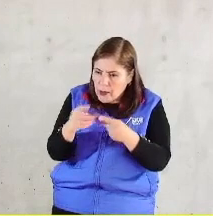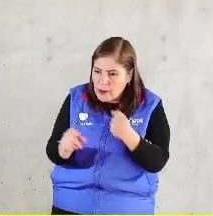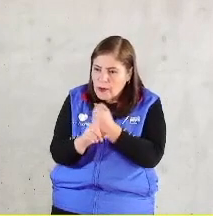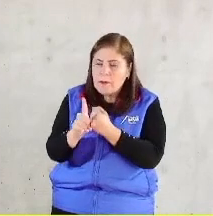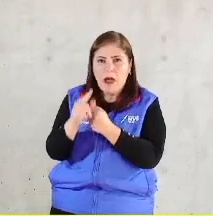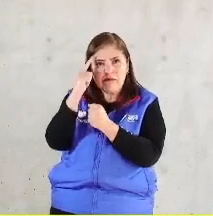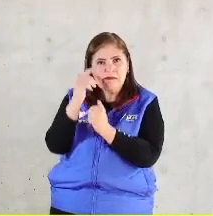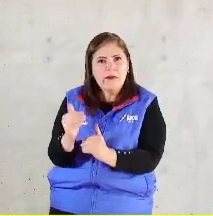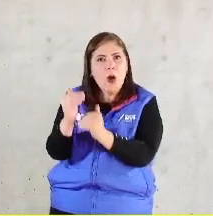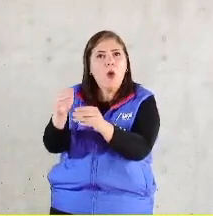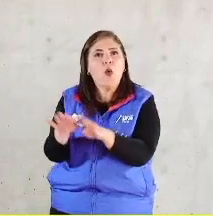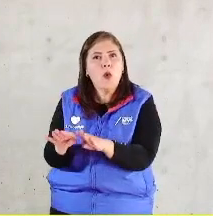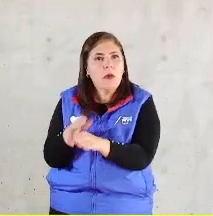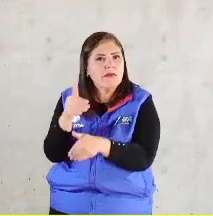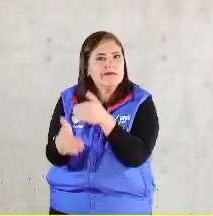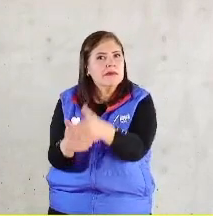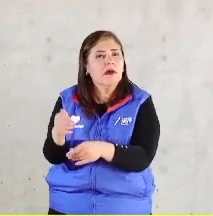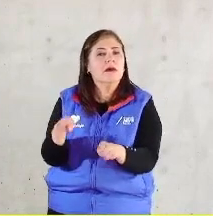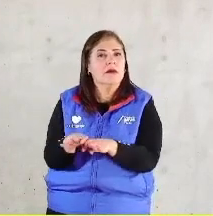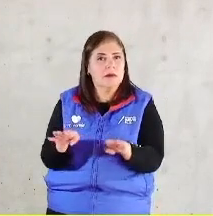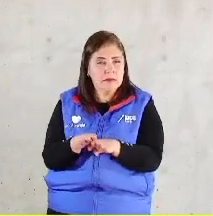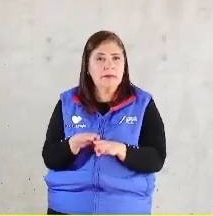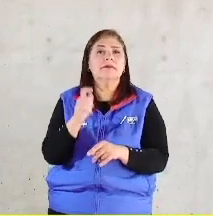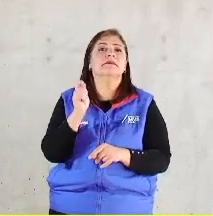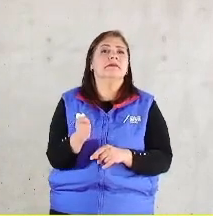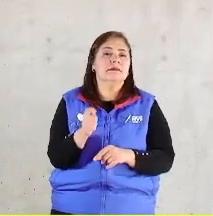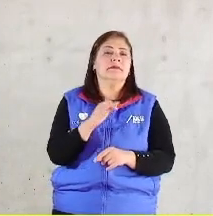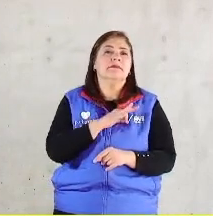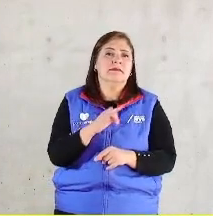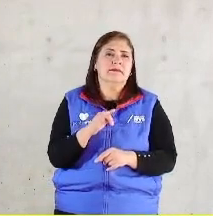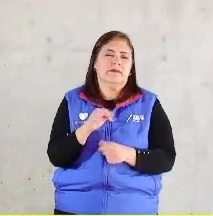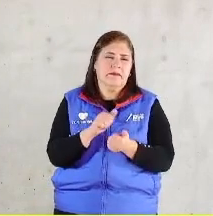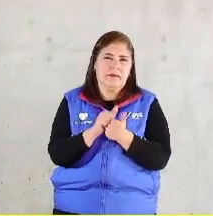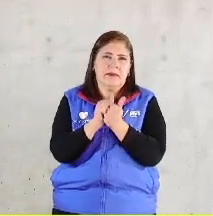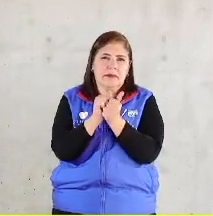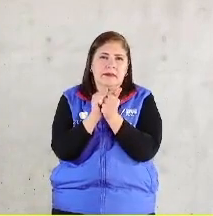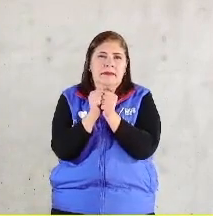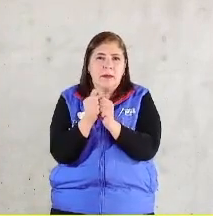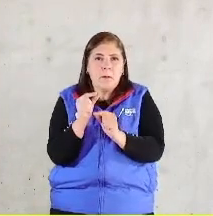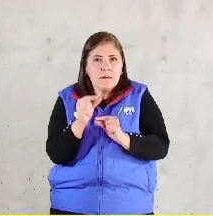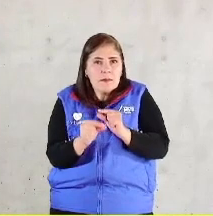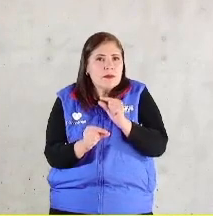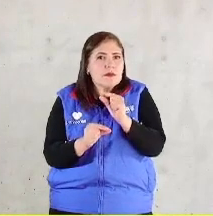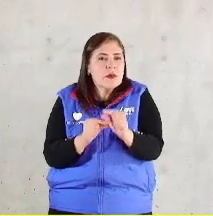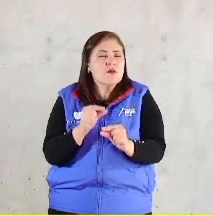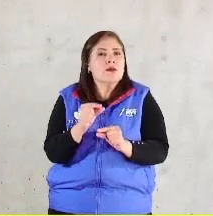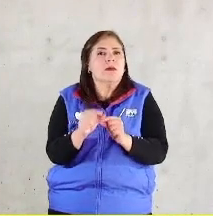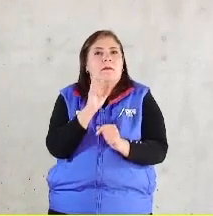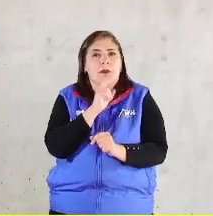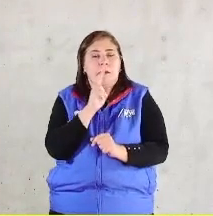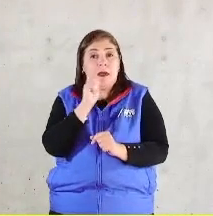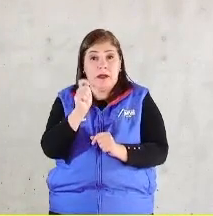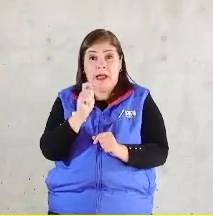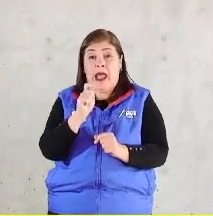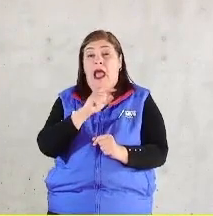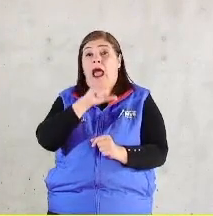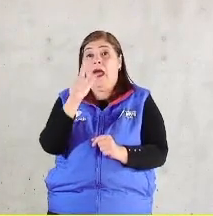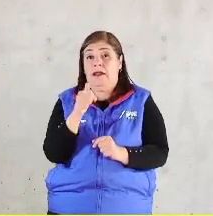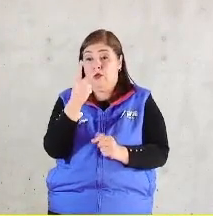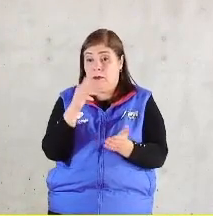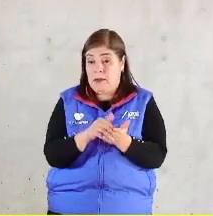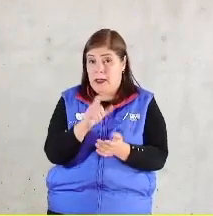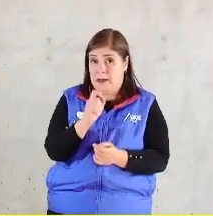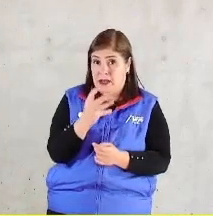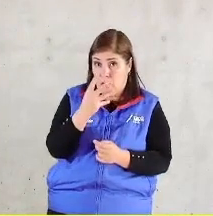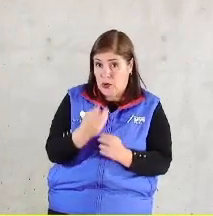problemas. Por eso es que iremos en una transición y ayudándolas a madurar paso a paso. A partir del 2024, con el nuevo